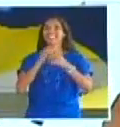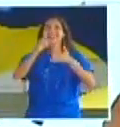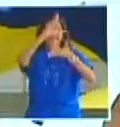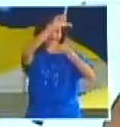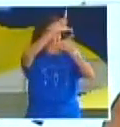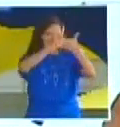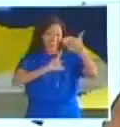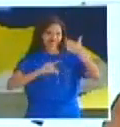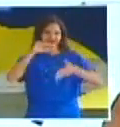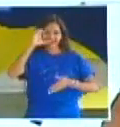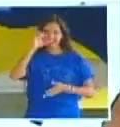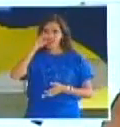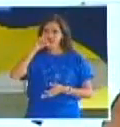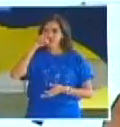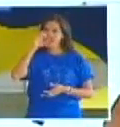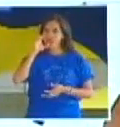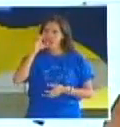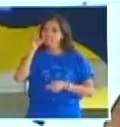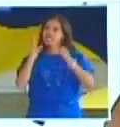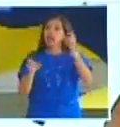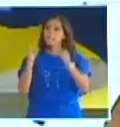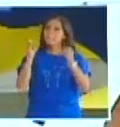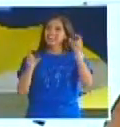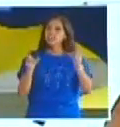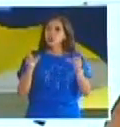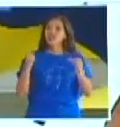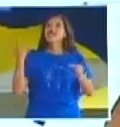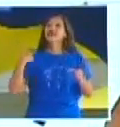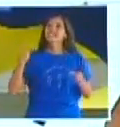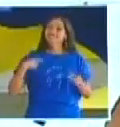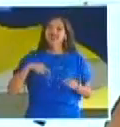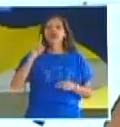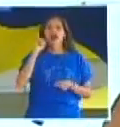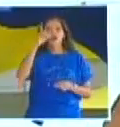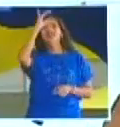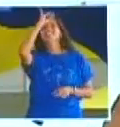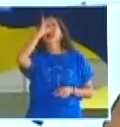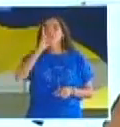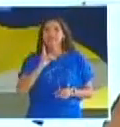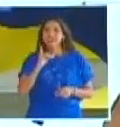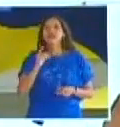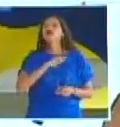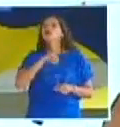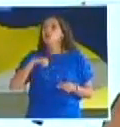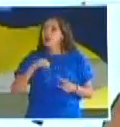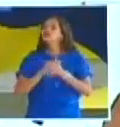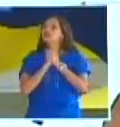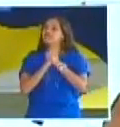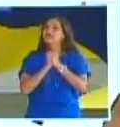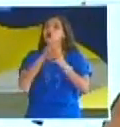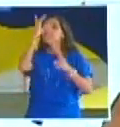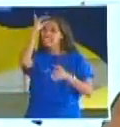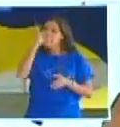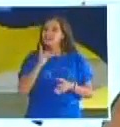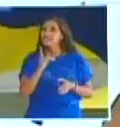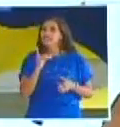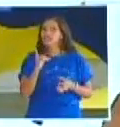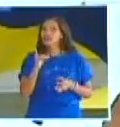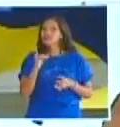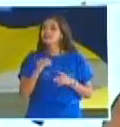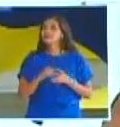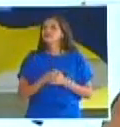registro electoral de las personas que tienen alguna discapacidad, de nuestros queridos compatriotas con alguna discapacidad,